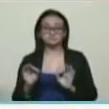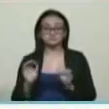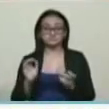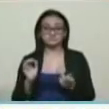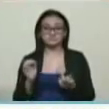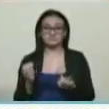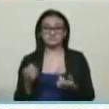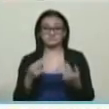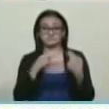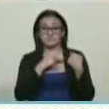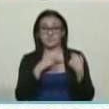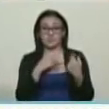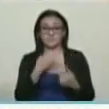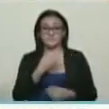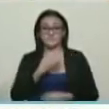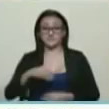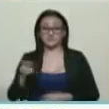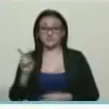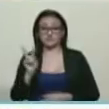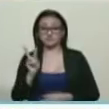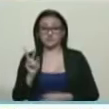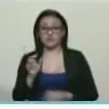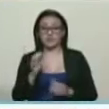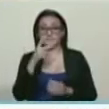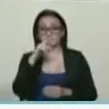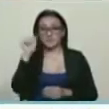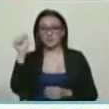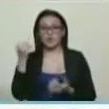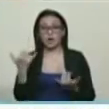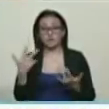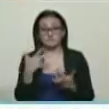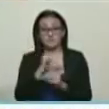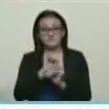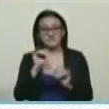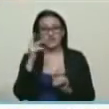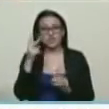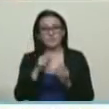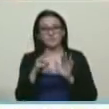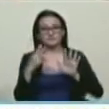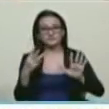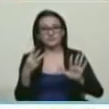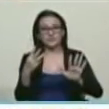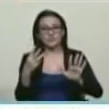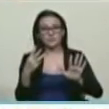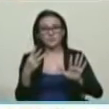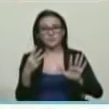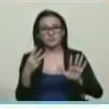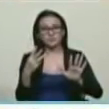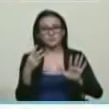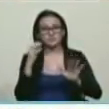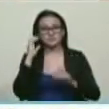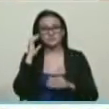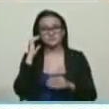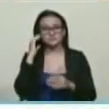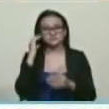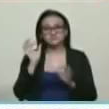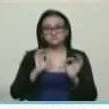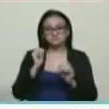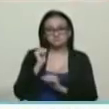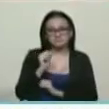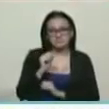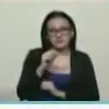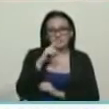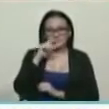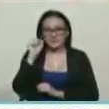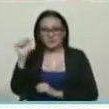Nicolás Maduro, y ahora cerrando este año 2018 con broche de oro, más allá de intentos de magnicidio, de golpes